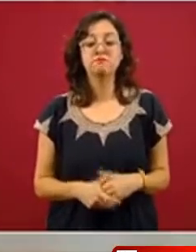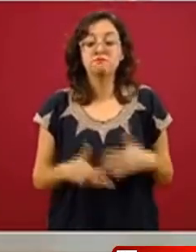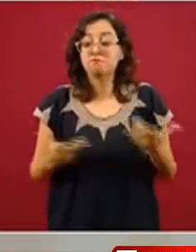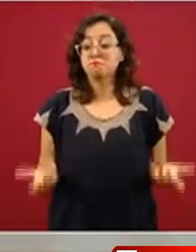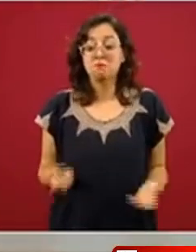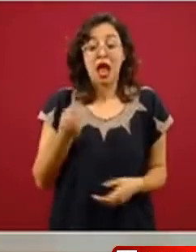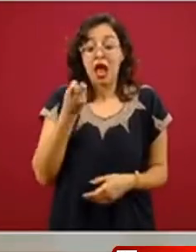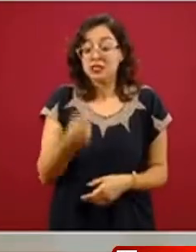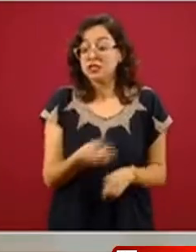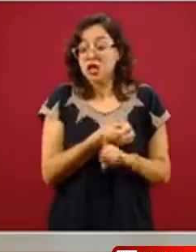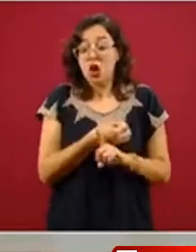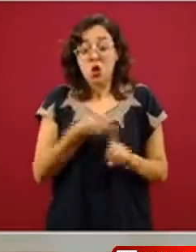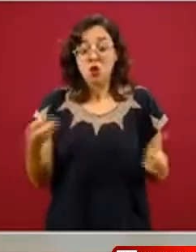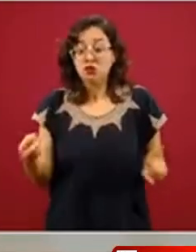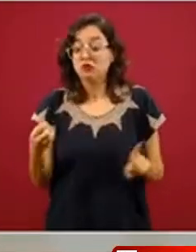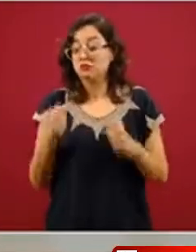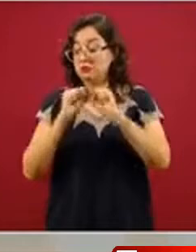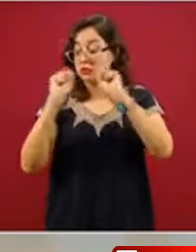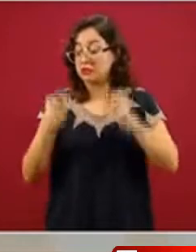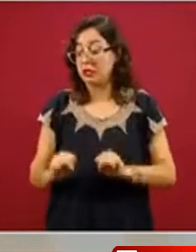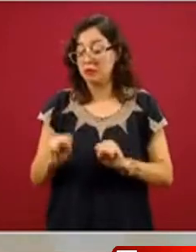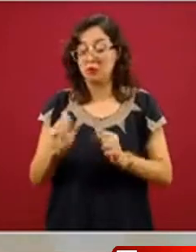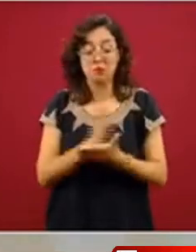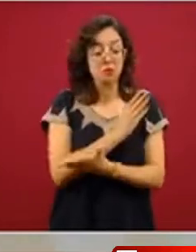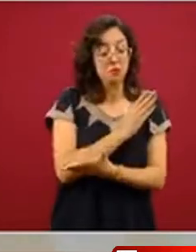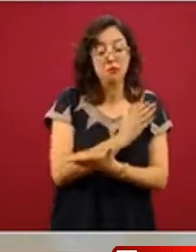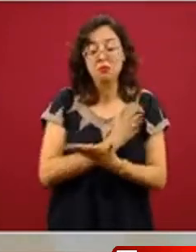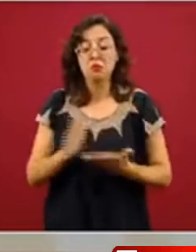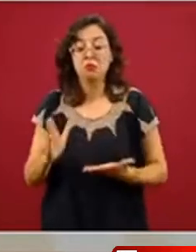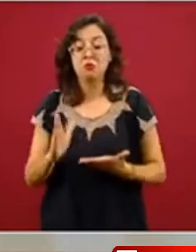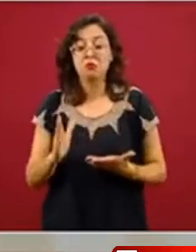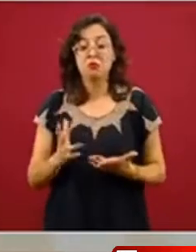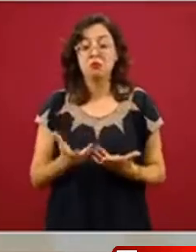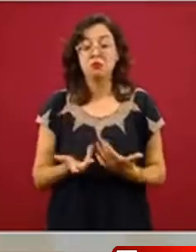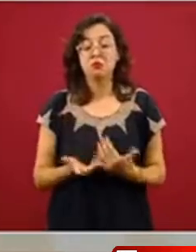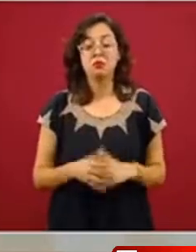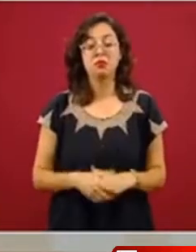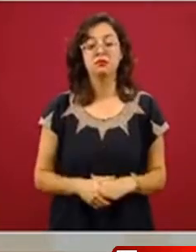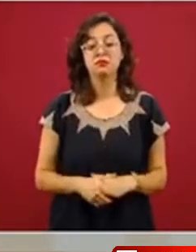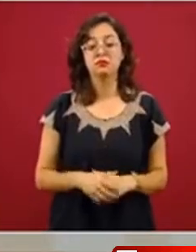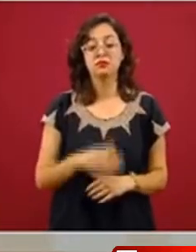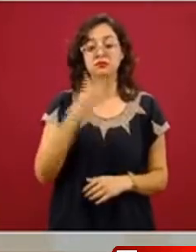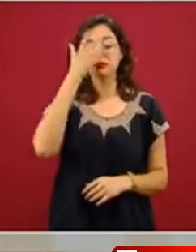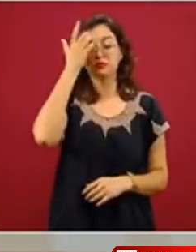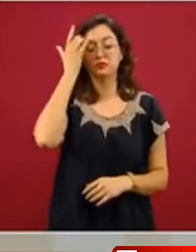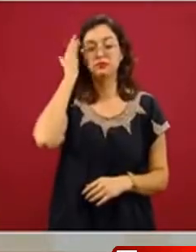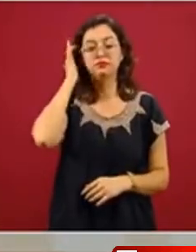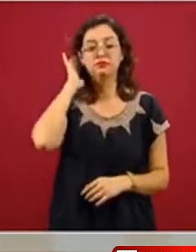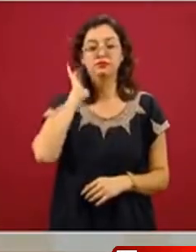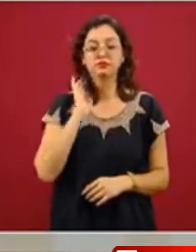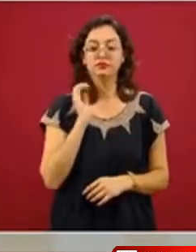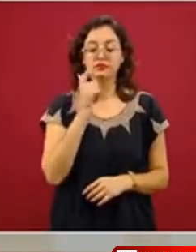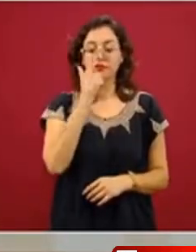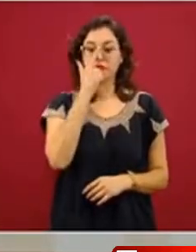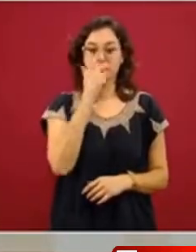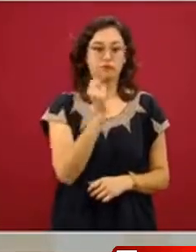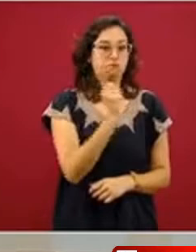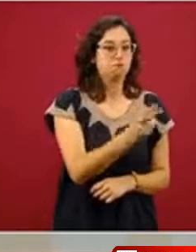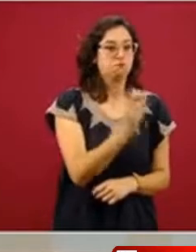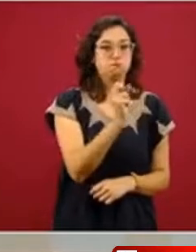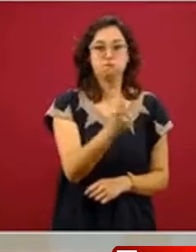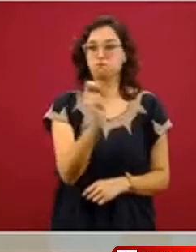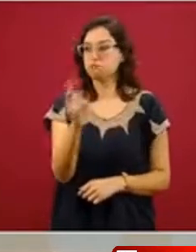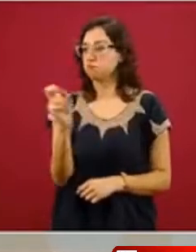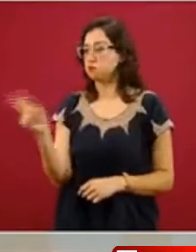Entonces, así es como funciona el sistema y reitero, es un plan técnico, aquí no hay